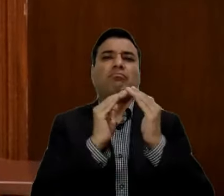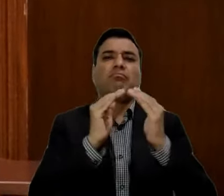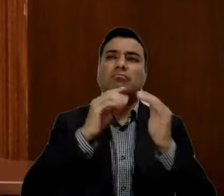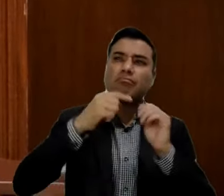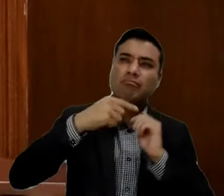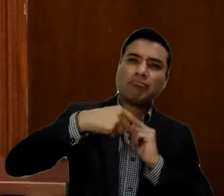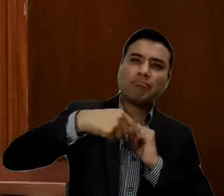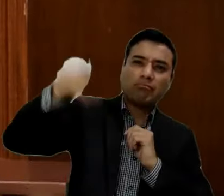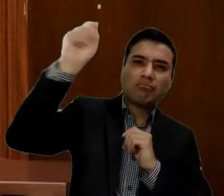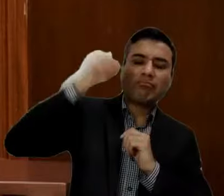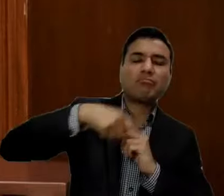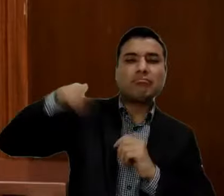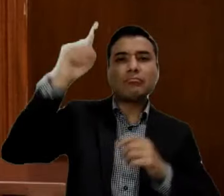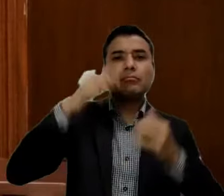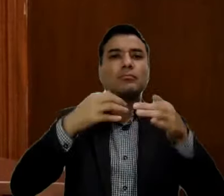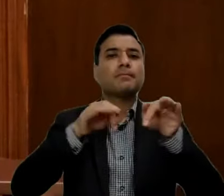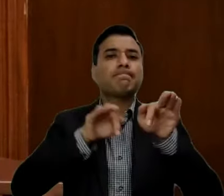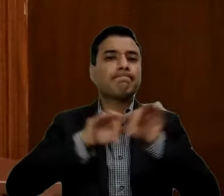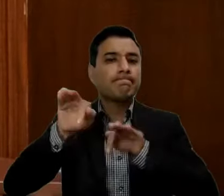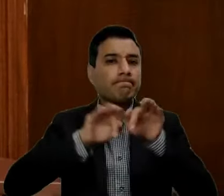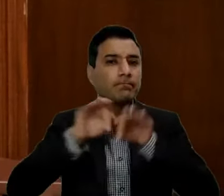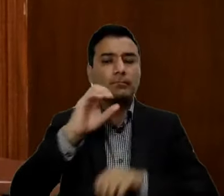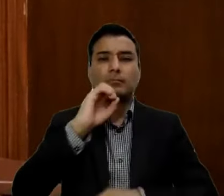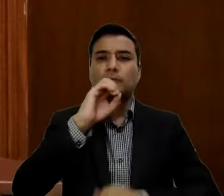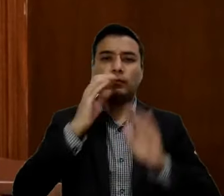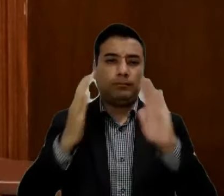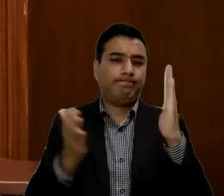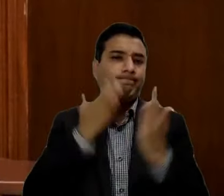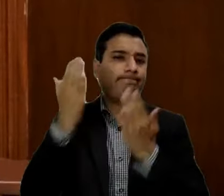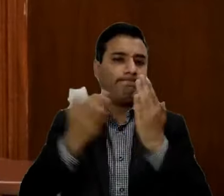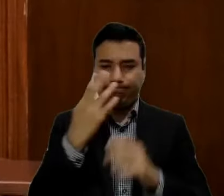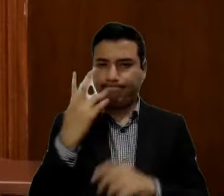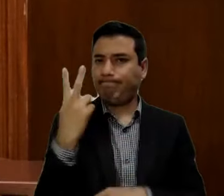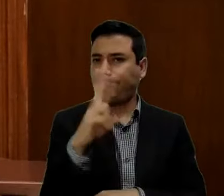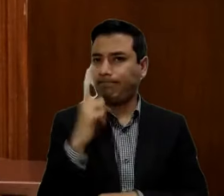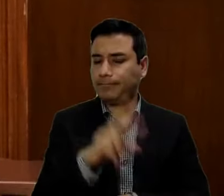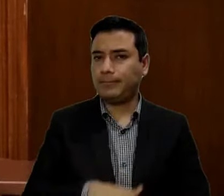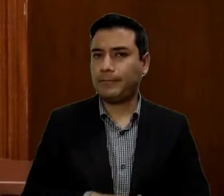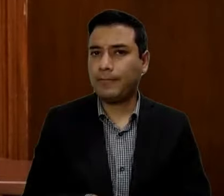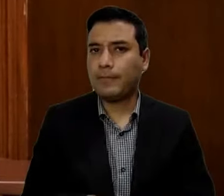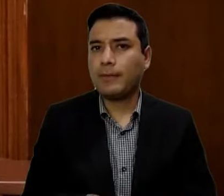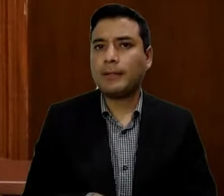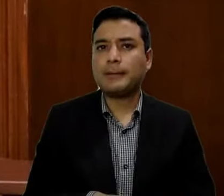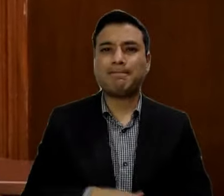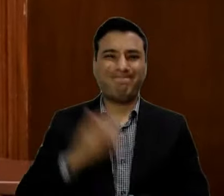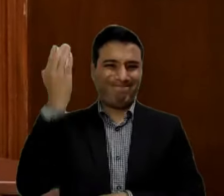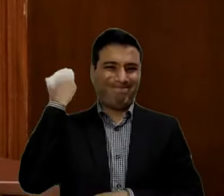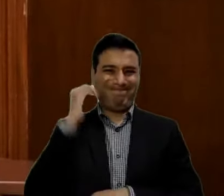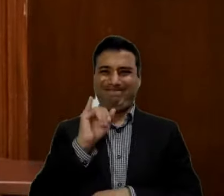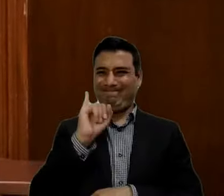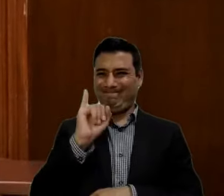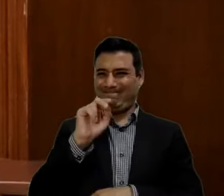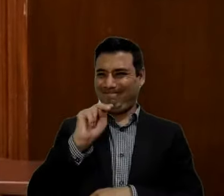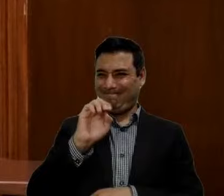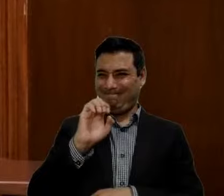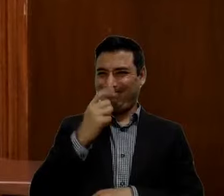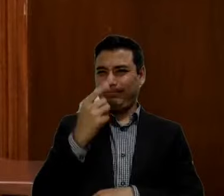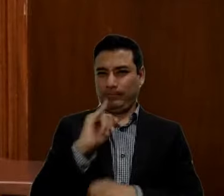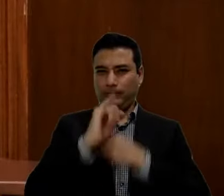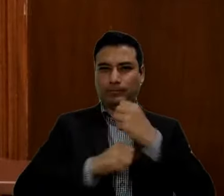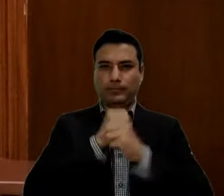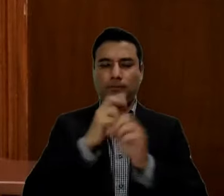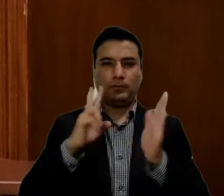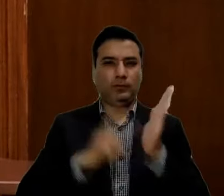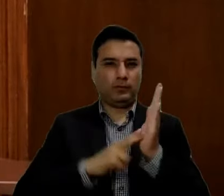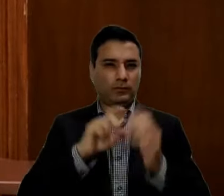para trabajar o estudiar. Con cifras del Censo de Población y Vivienda 2020 de